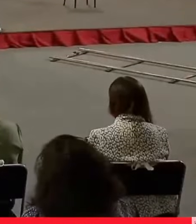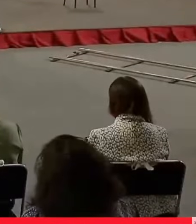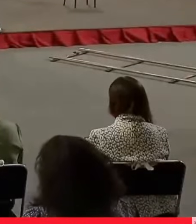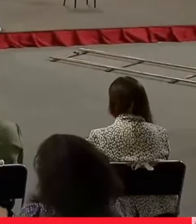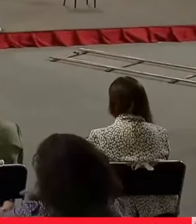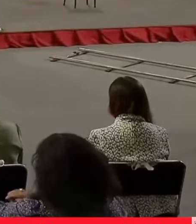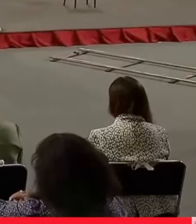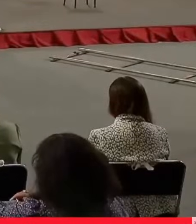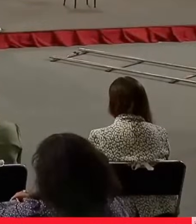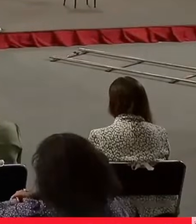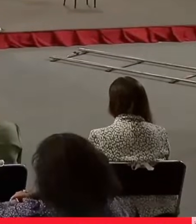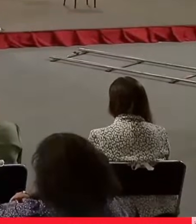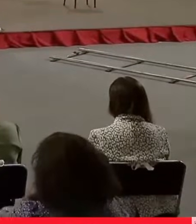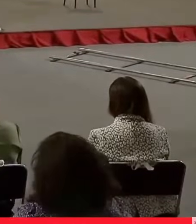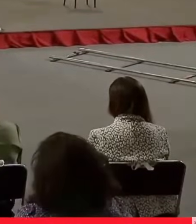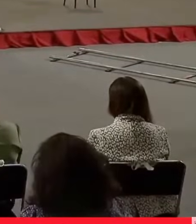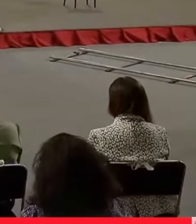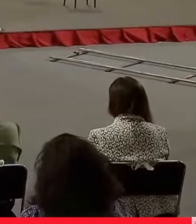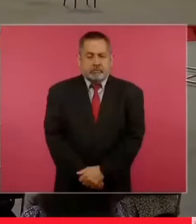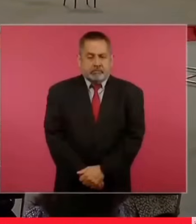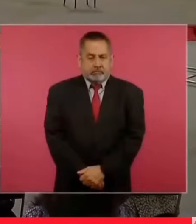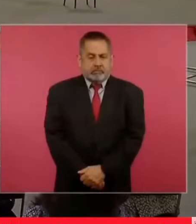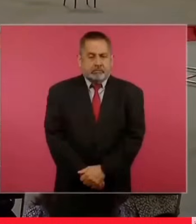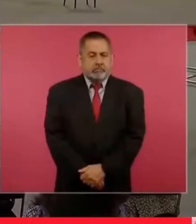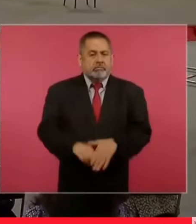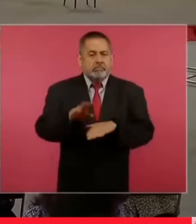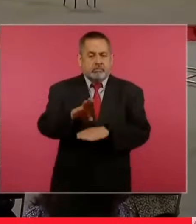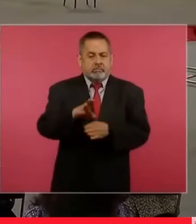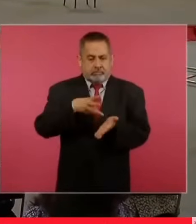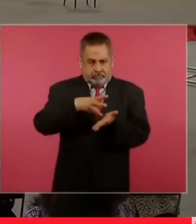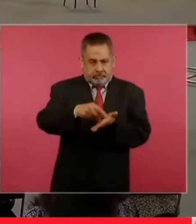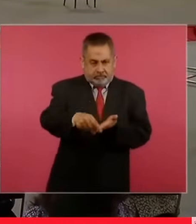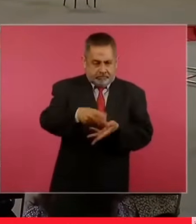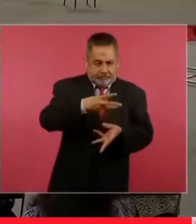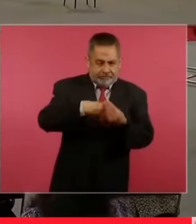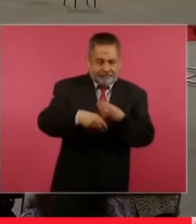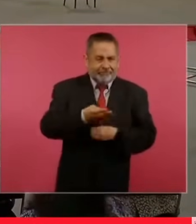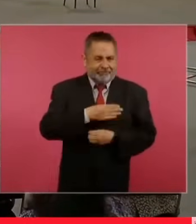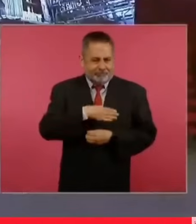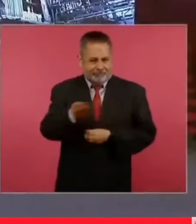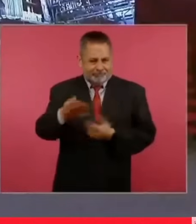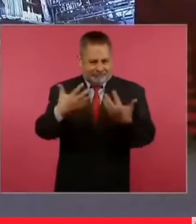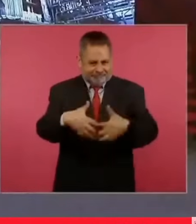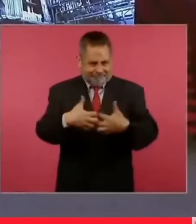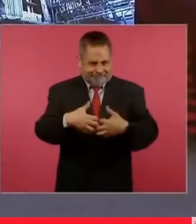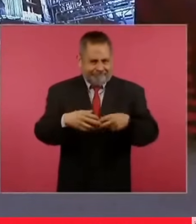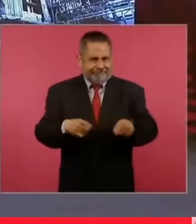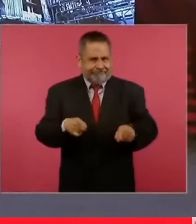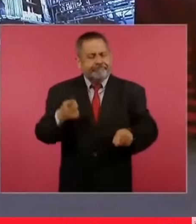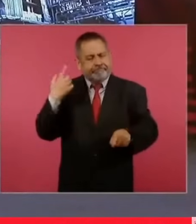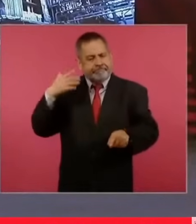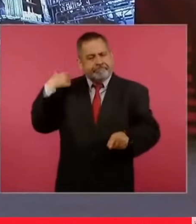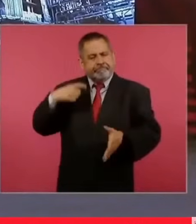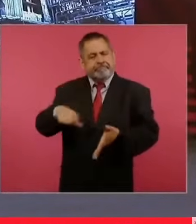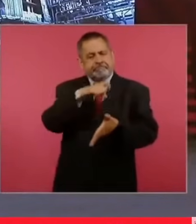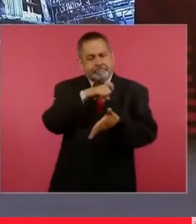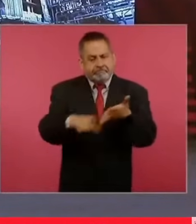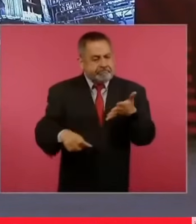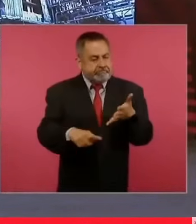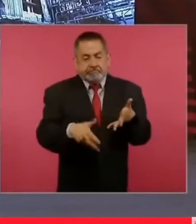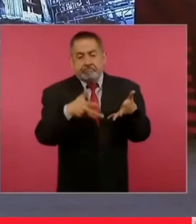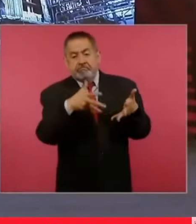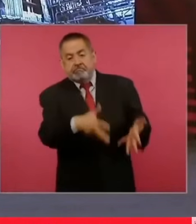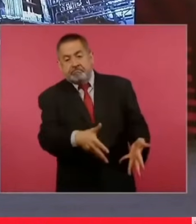El tema de los fertilizantes, bueno, estas son las plantas de fertilizantes que se compraron y que no operaban desde el